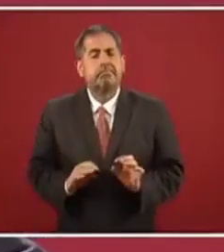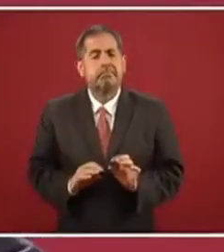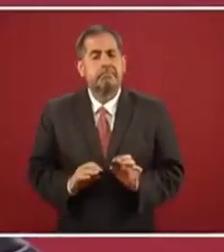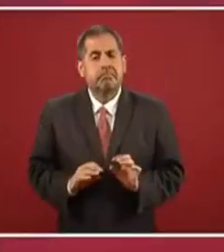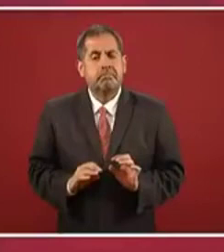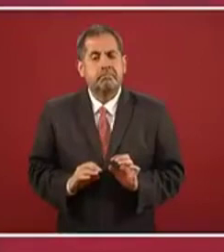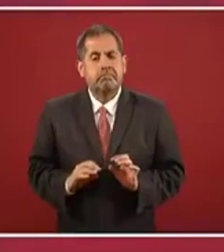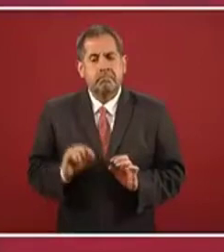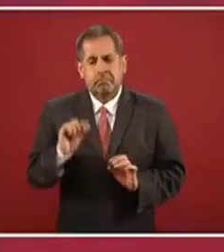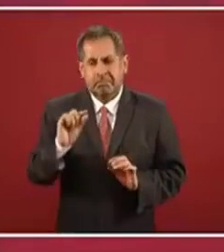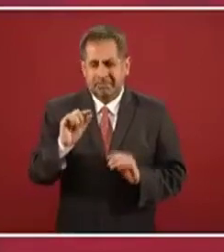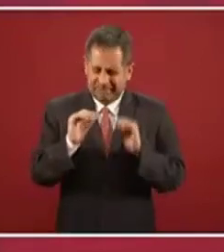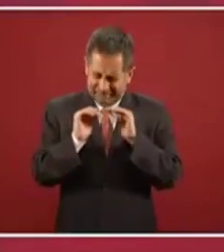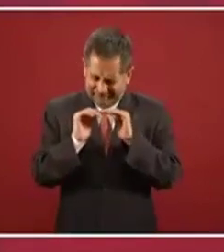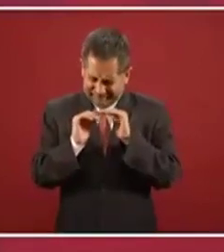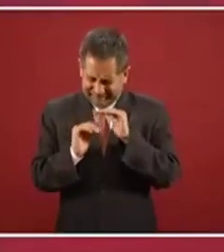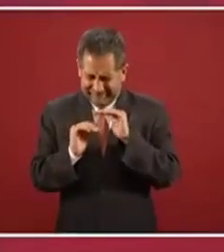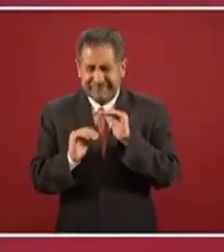Estamos un poquito abajo